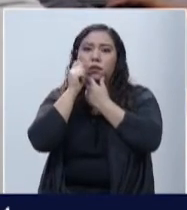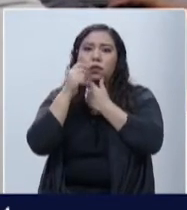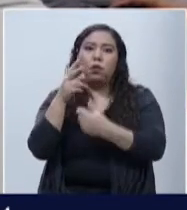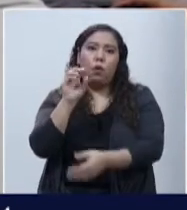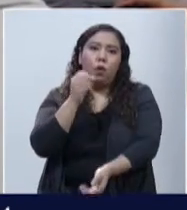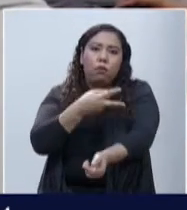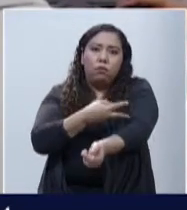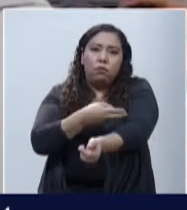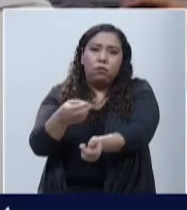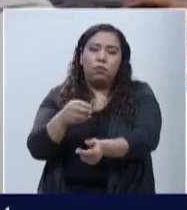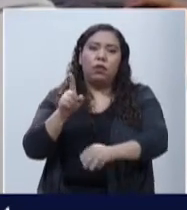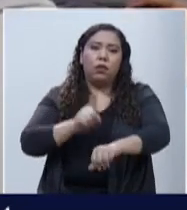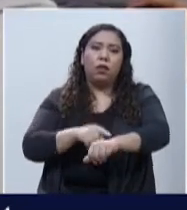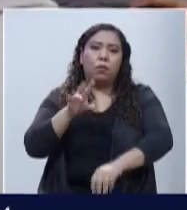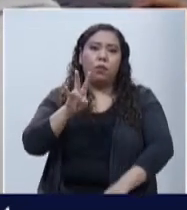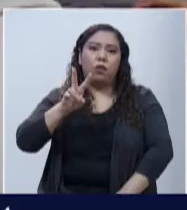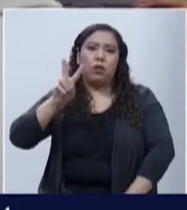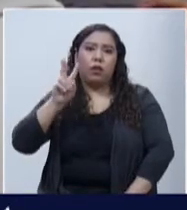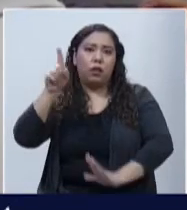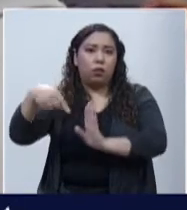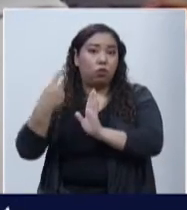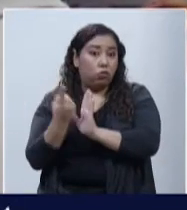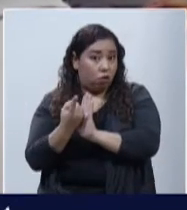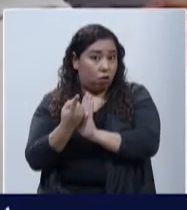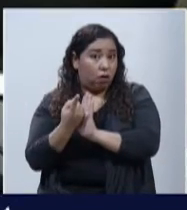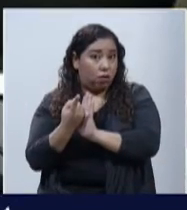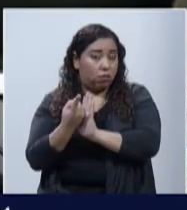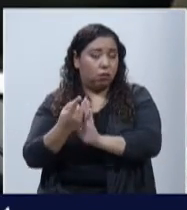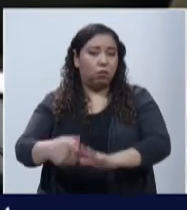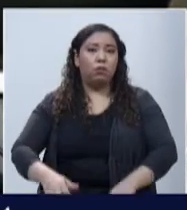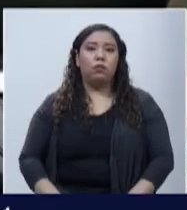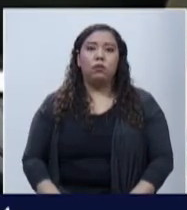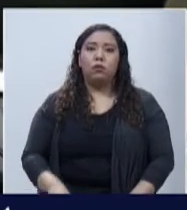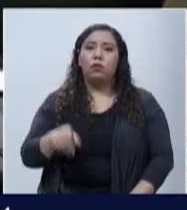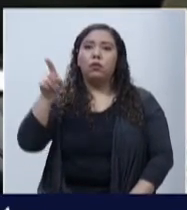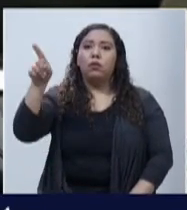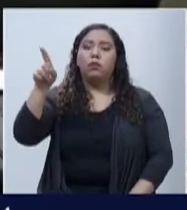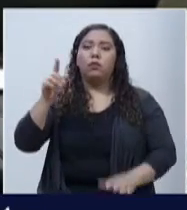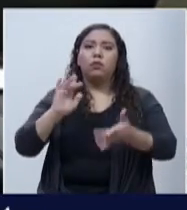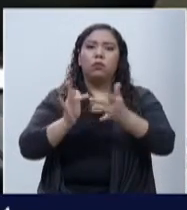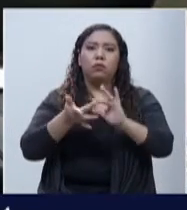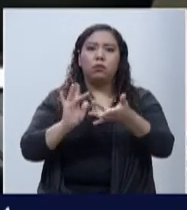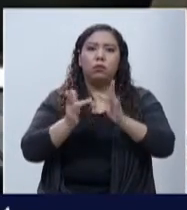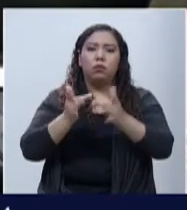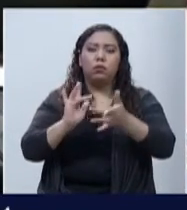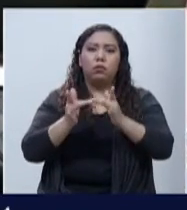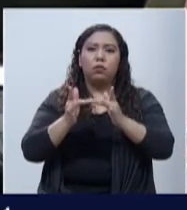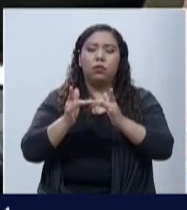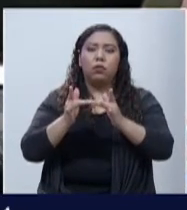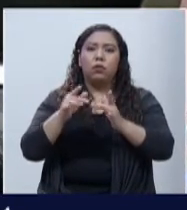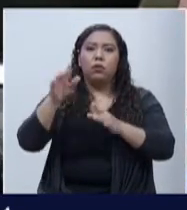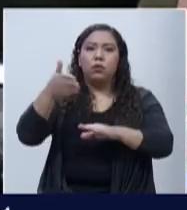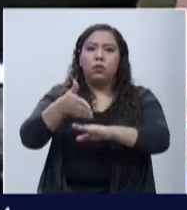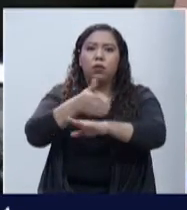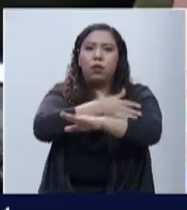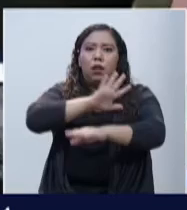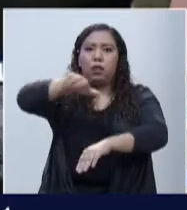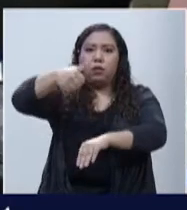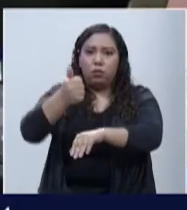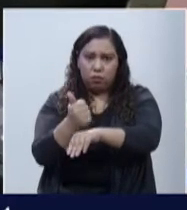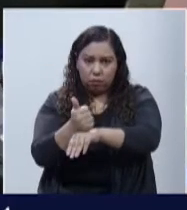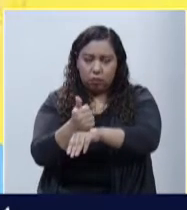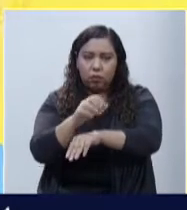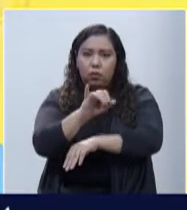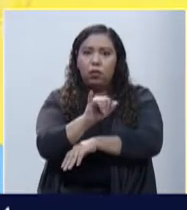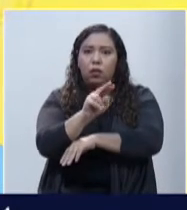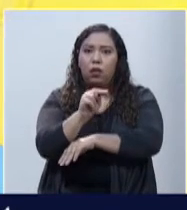periodo no mayor de 72 horas además del prete que o en línea que continúa vigente en pre chequeo inm